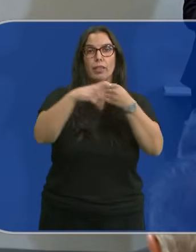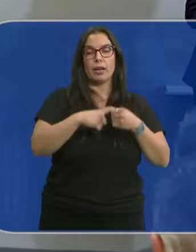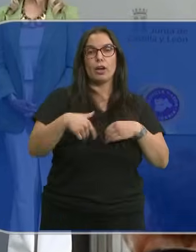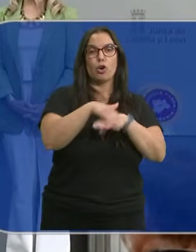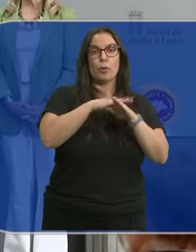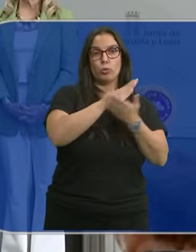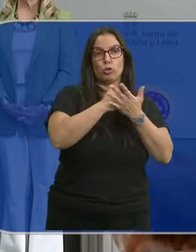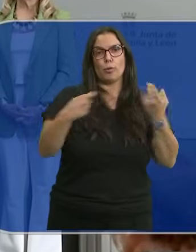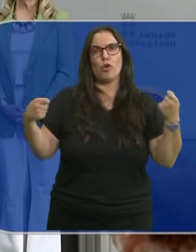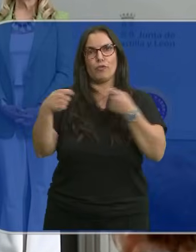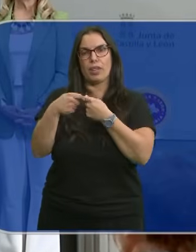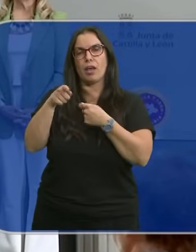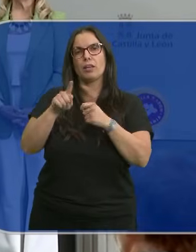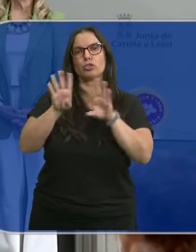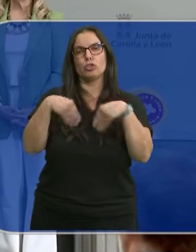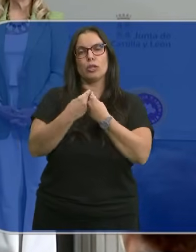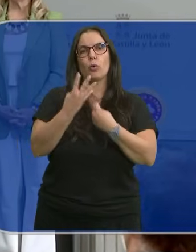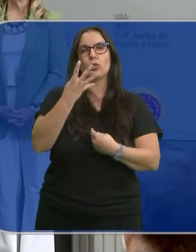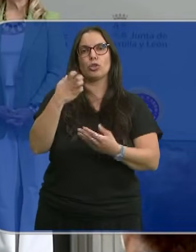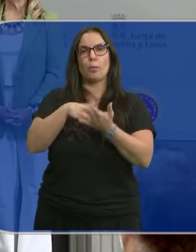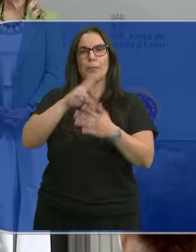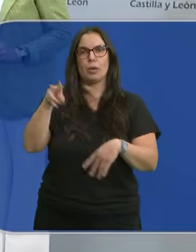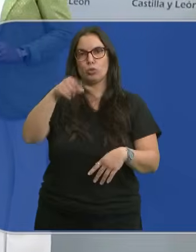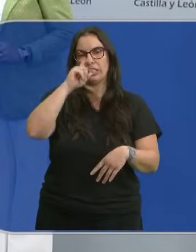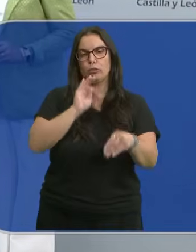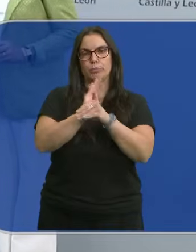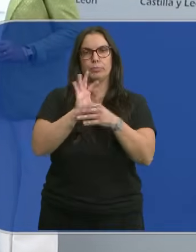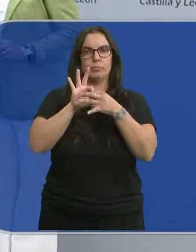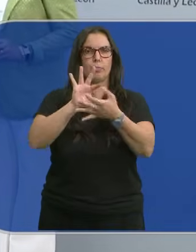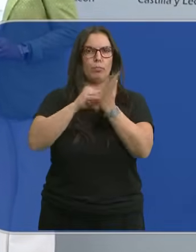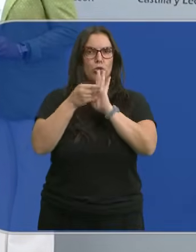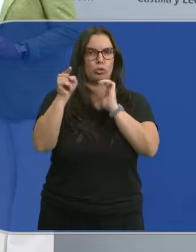por el Gobierno autonómico, que ha destinado 400.000 euros este año.